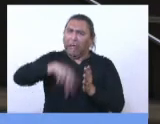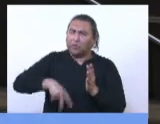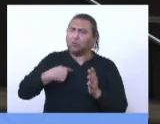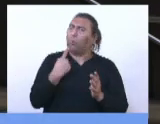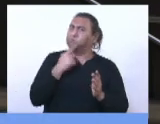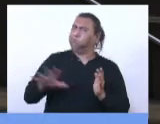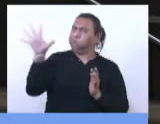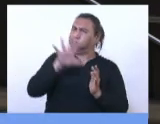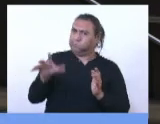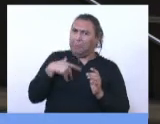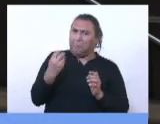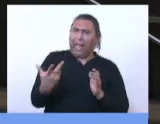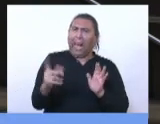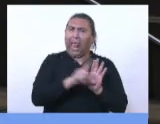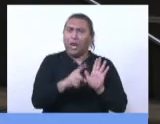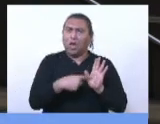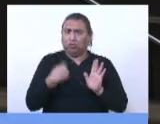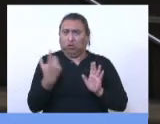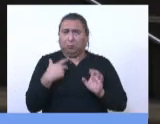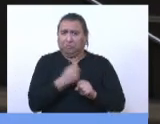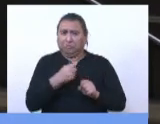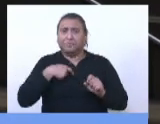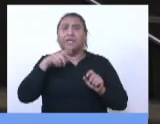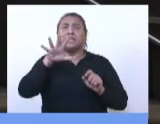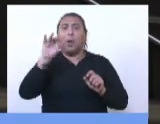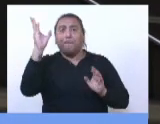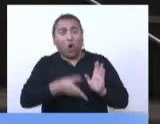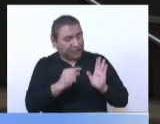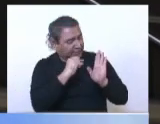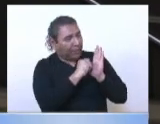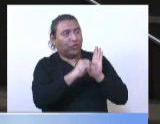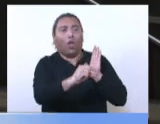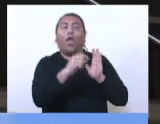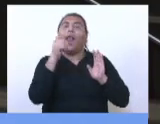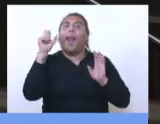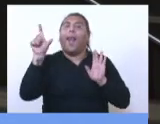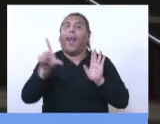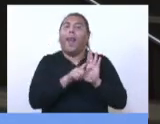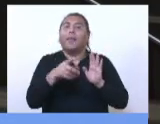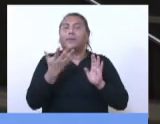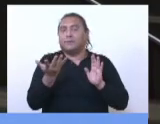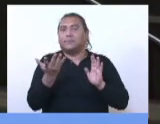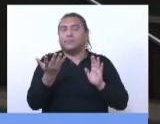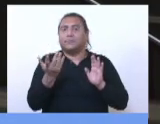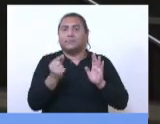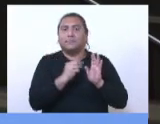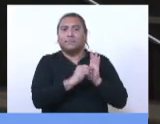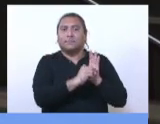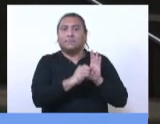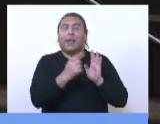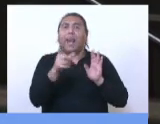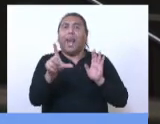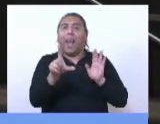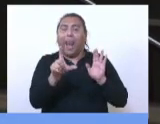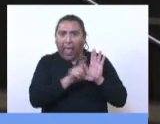porque la ley que nosotros ratificamos dice el 5% de las 23.000 la cara tengo ahora la ley